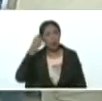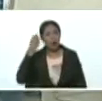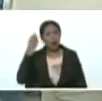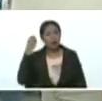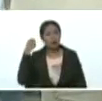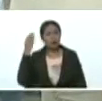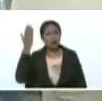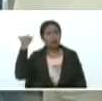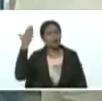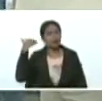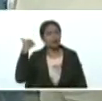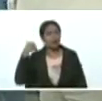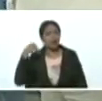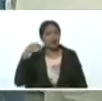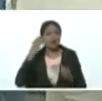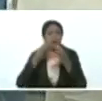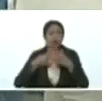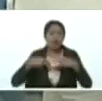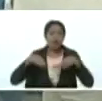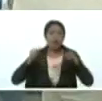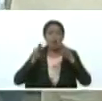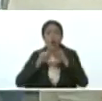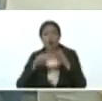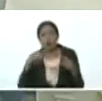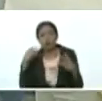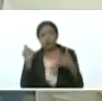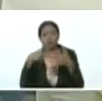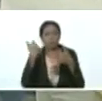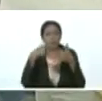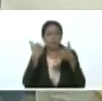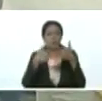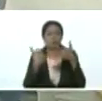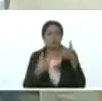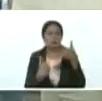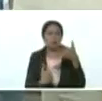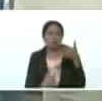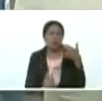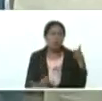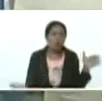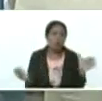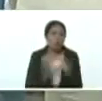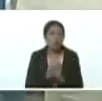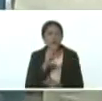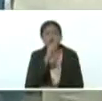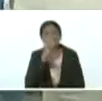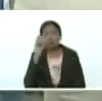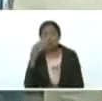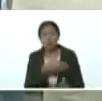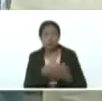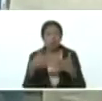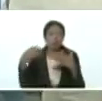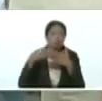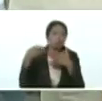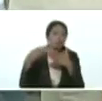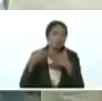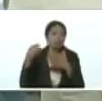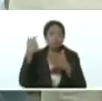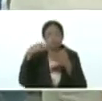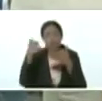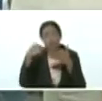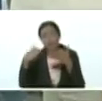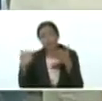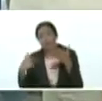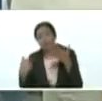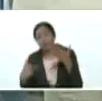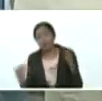la Organización de las Naciones Unidas, no sé qué, que iban a conseguir 200 millones de dólares, no sé qué,